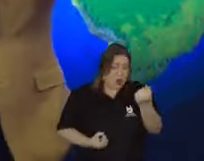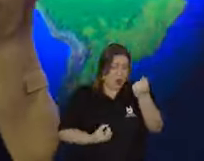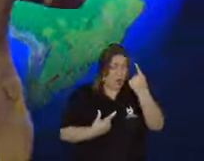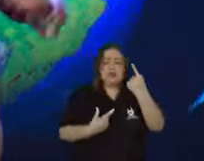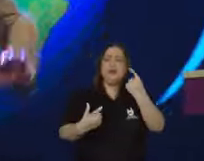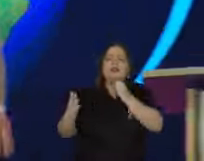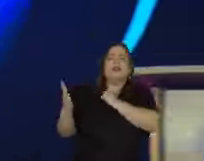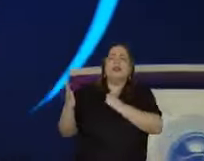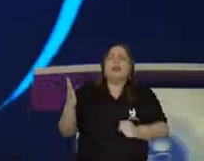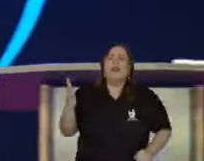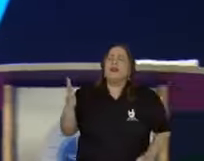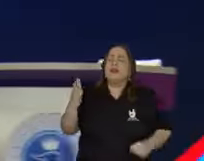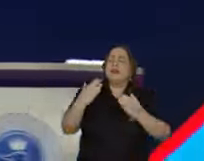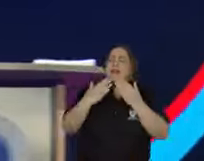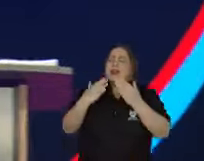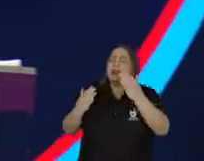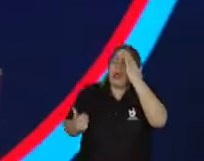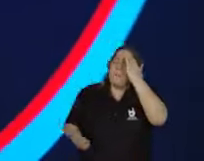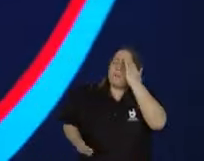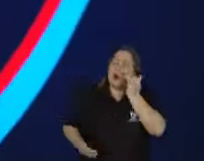Señor, gracias por tu presencia.